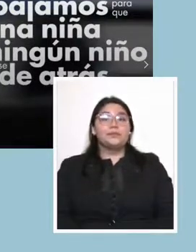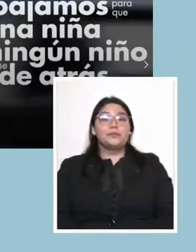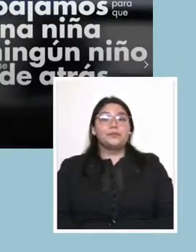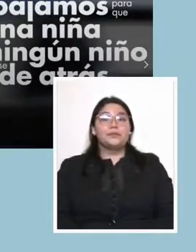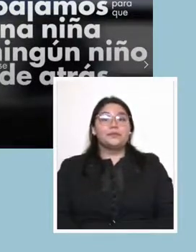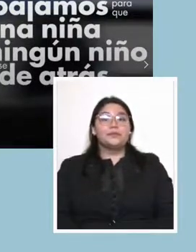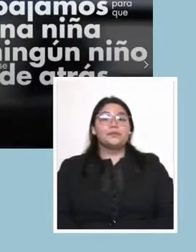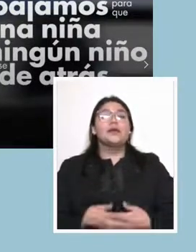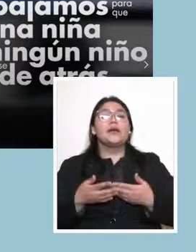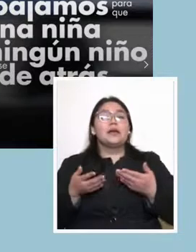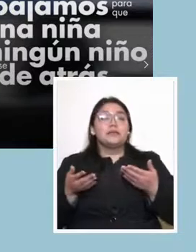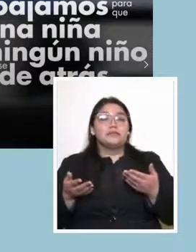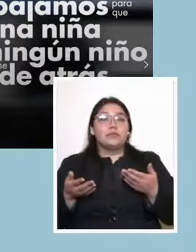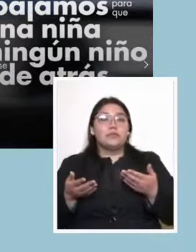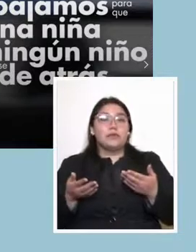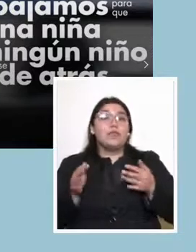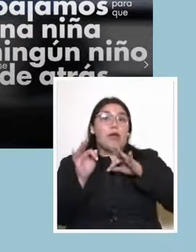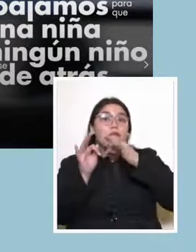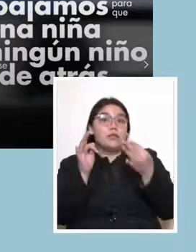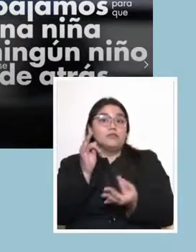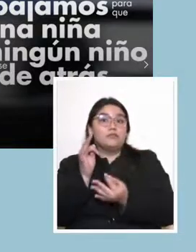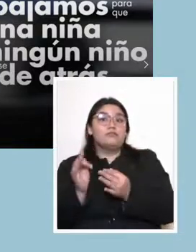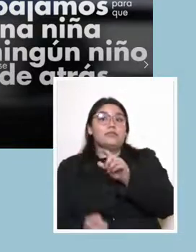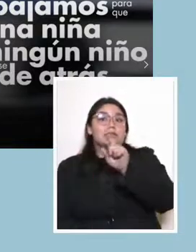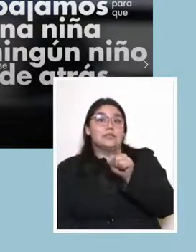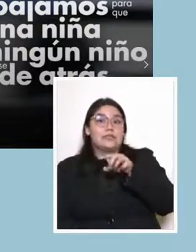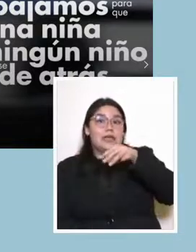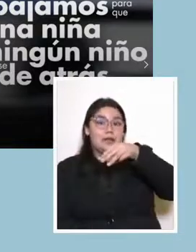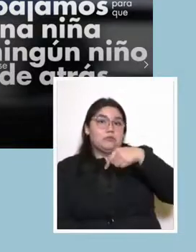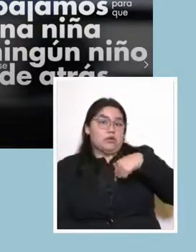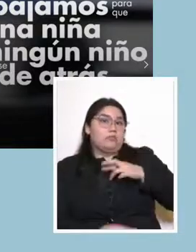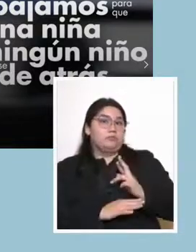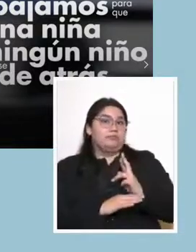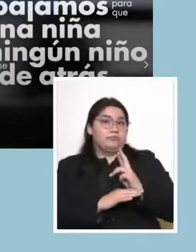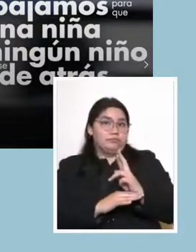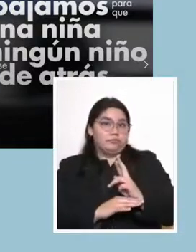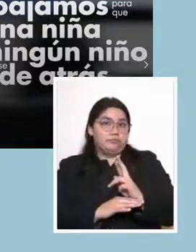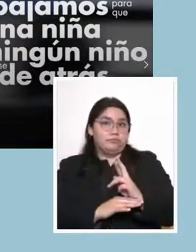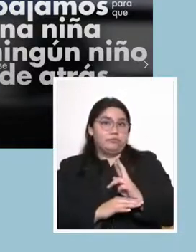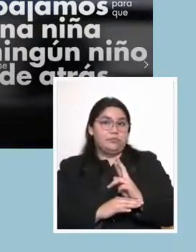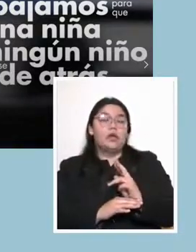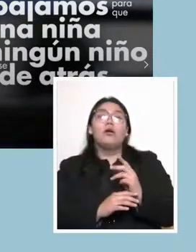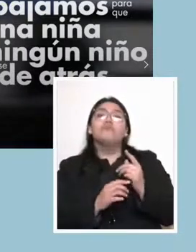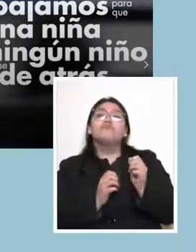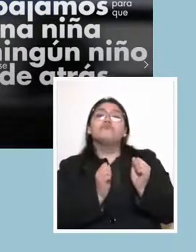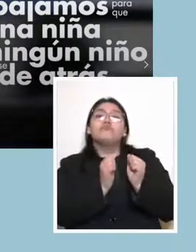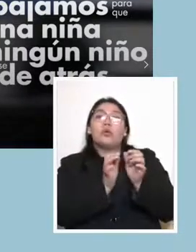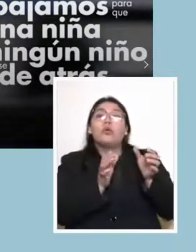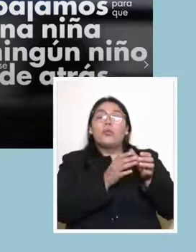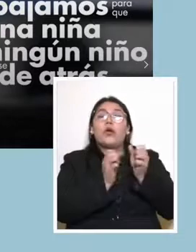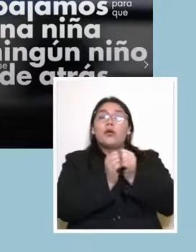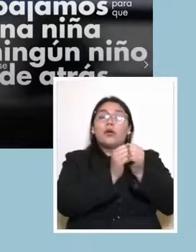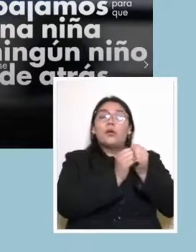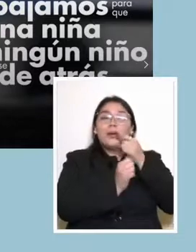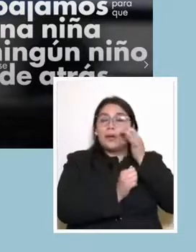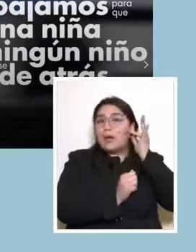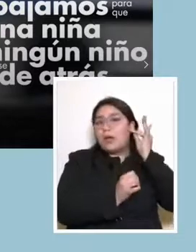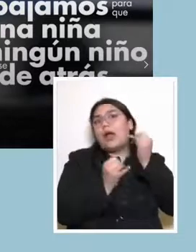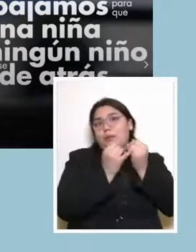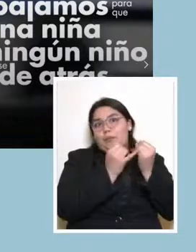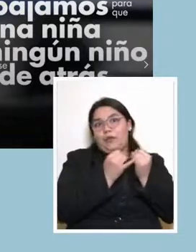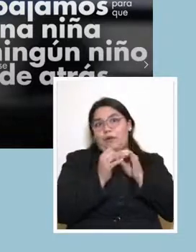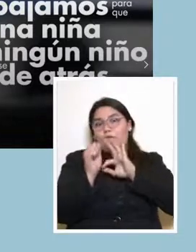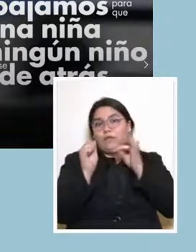Me referiré en términos de la Fundación SM, a la cual represento, que junto a un equipo de compañeras y compañeros y amigos de la Fundación